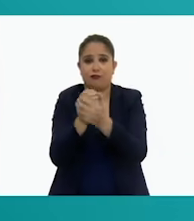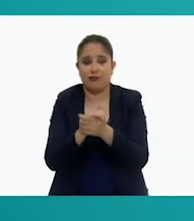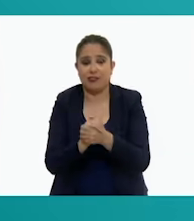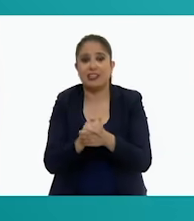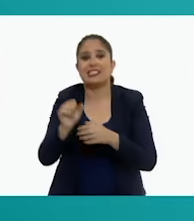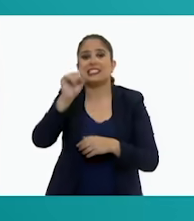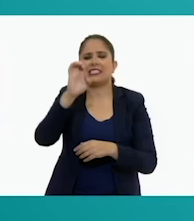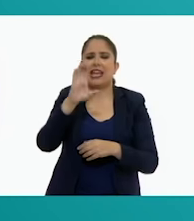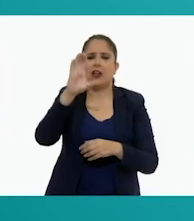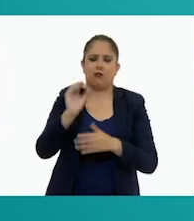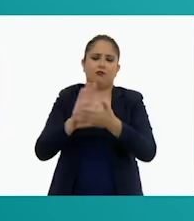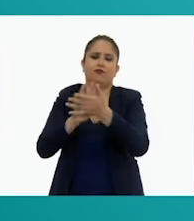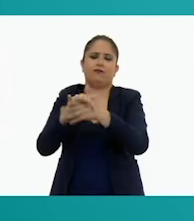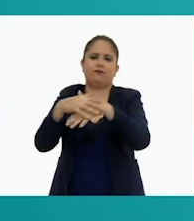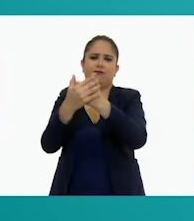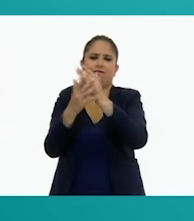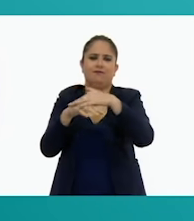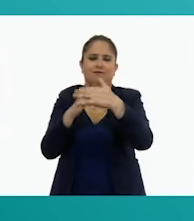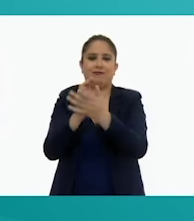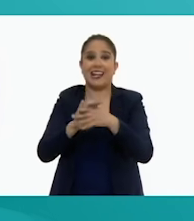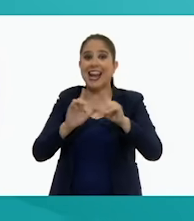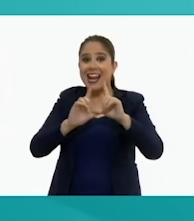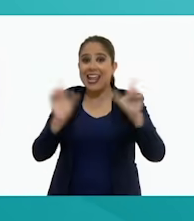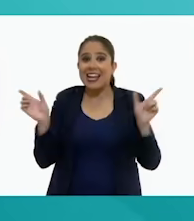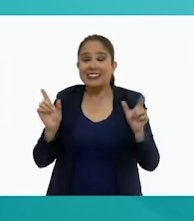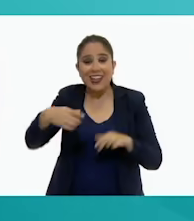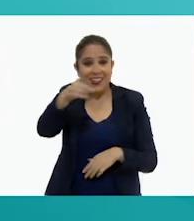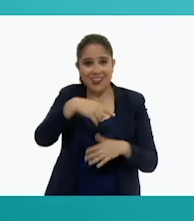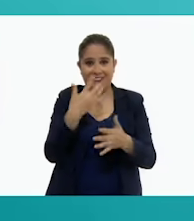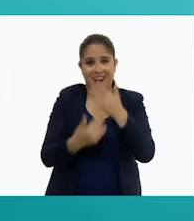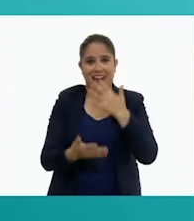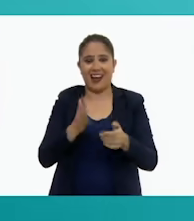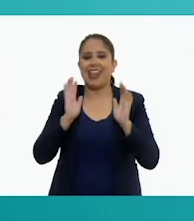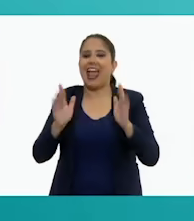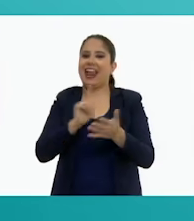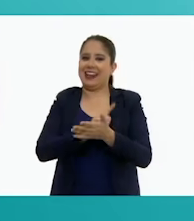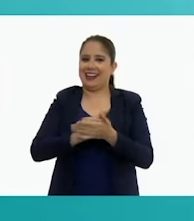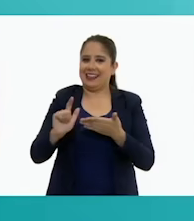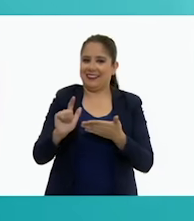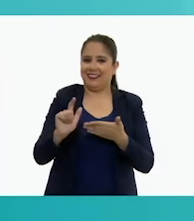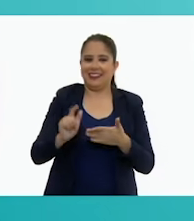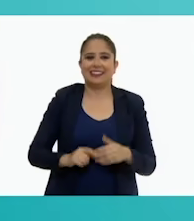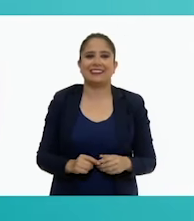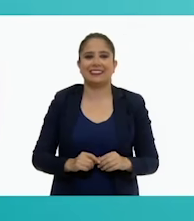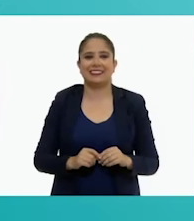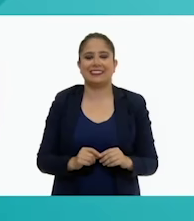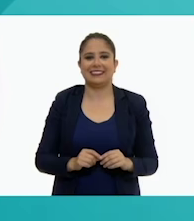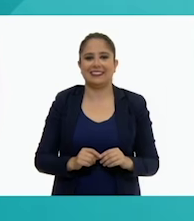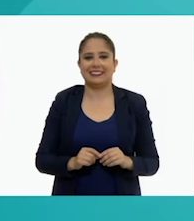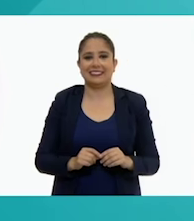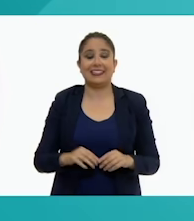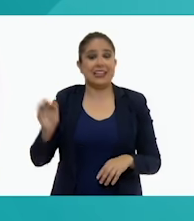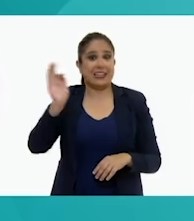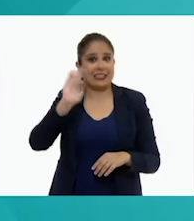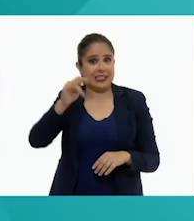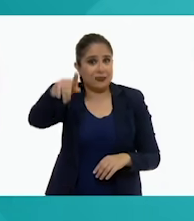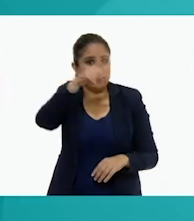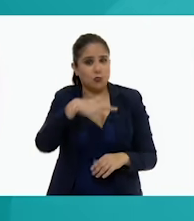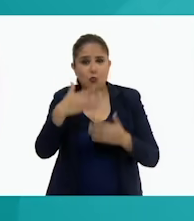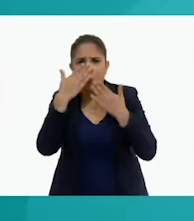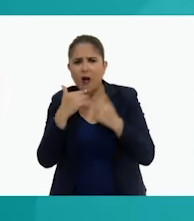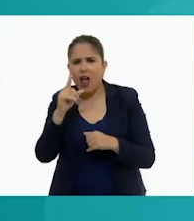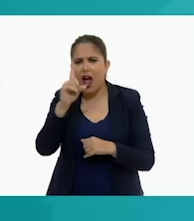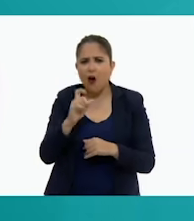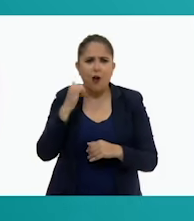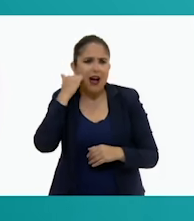Sécalas con una toalla. ¡Y listo! Tus manos están limpias. Si no tienes agua y